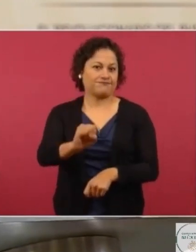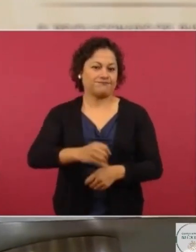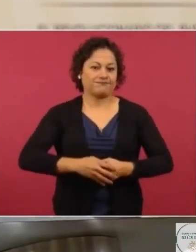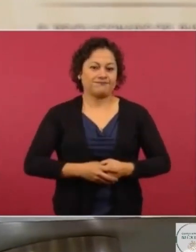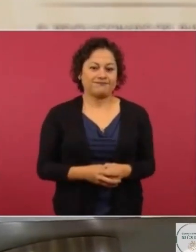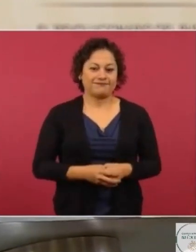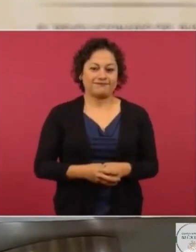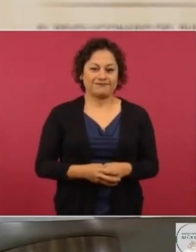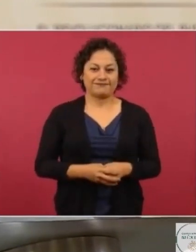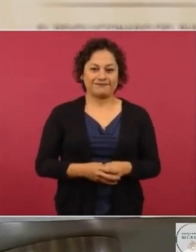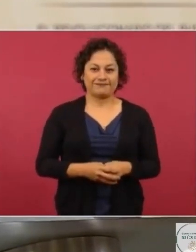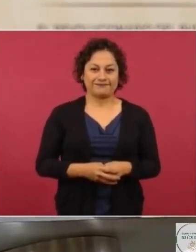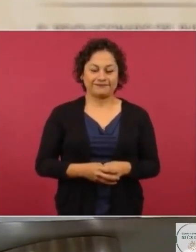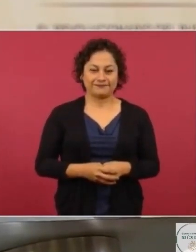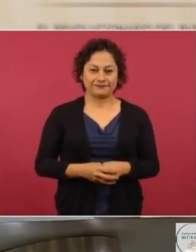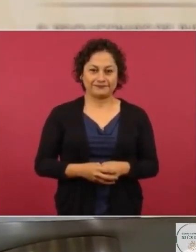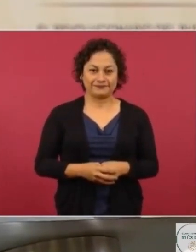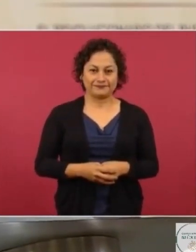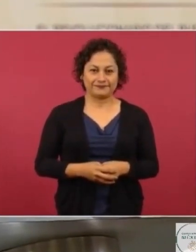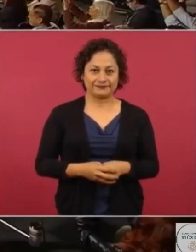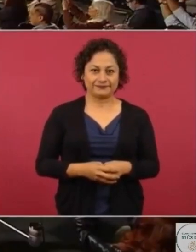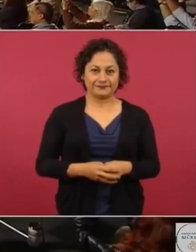Ahí sí. Pero